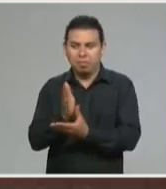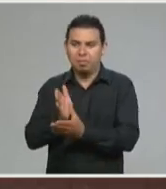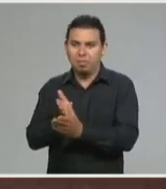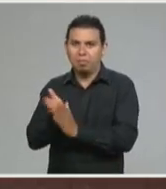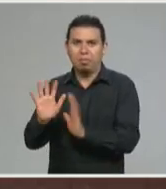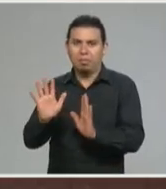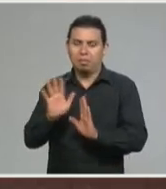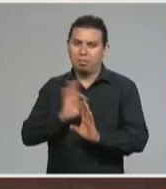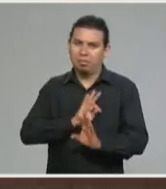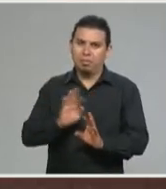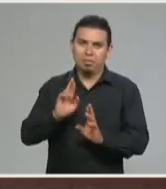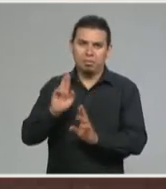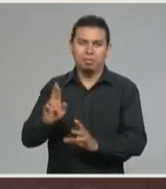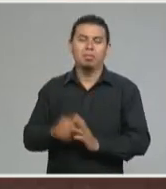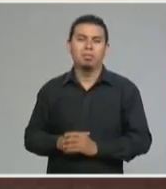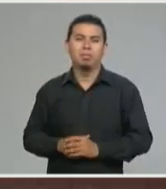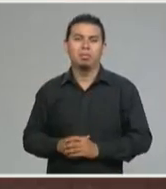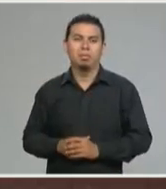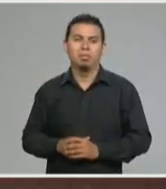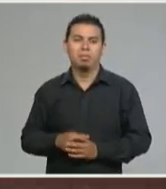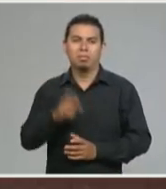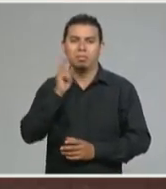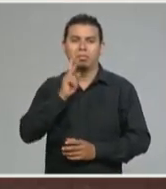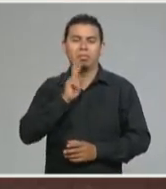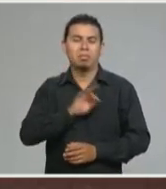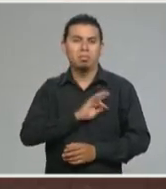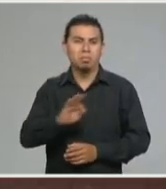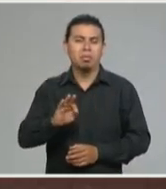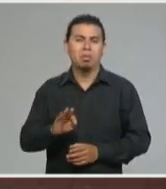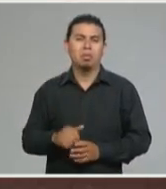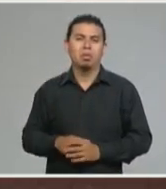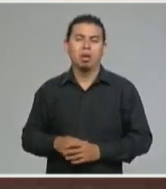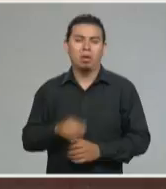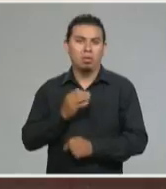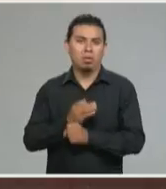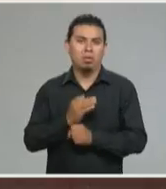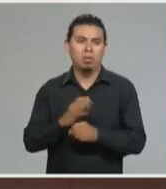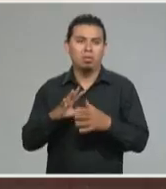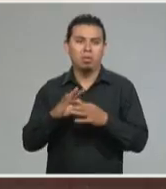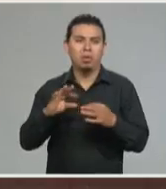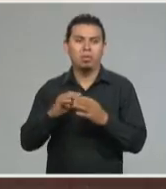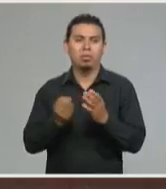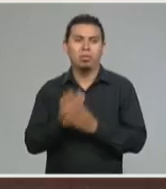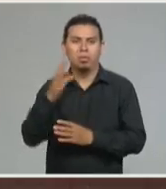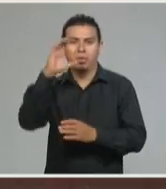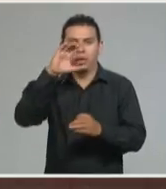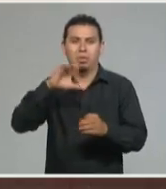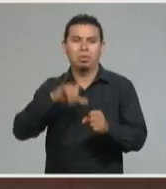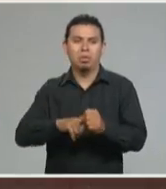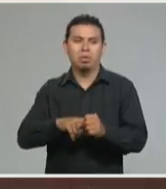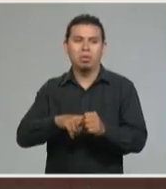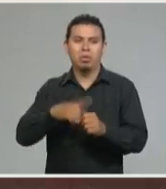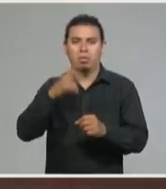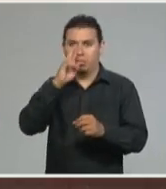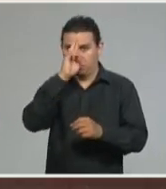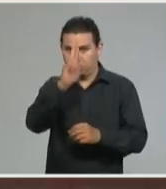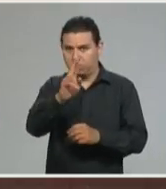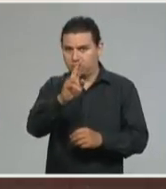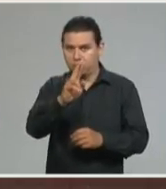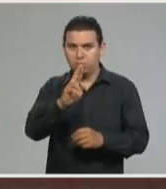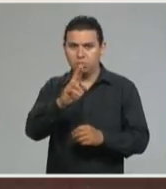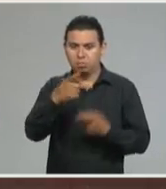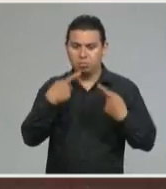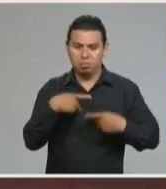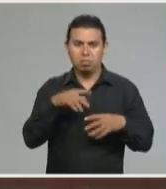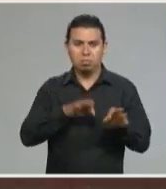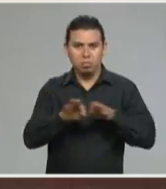de la ciudad. Sería interesante, digo, habría que fomentar también ahora una nueva cultura de respeto también a la